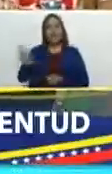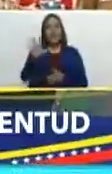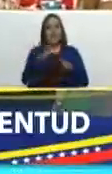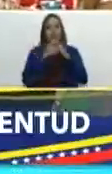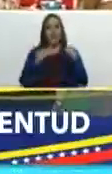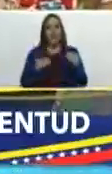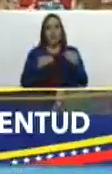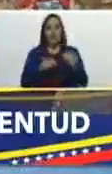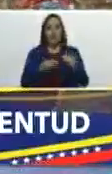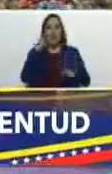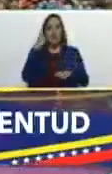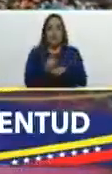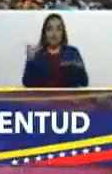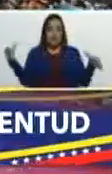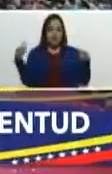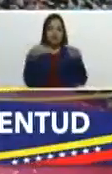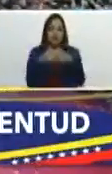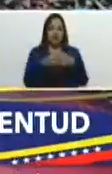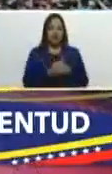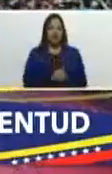Este tiene que ser el Congreso